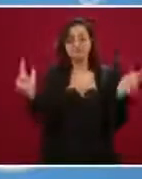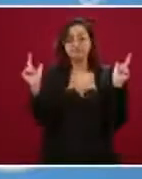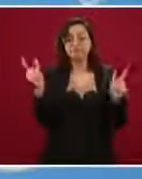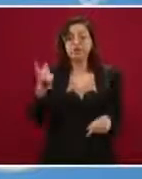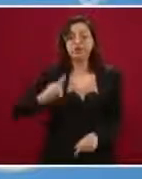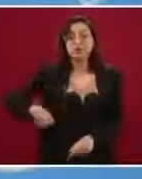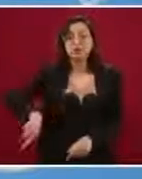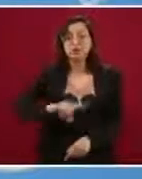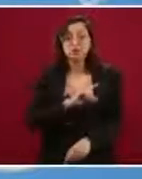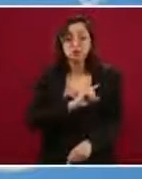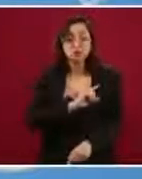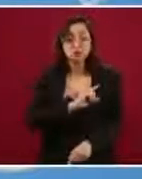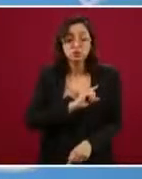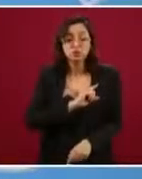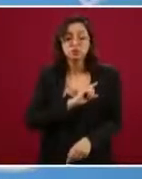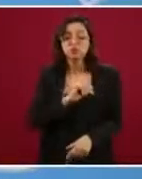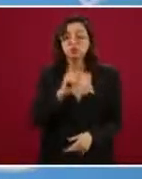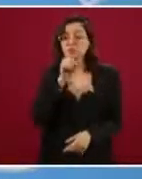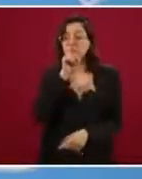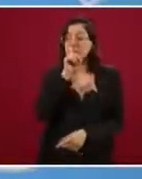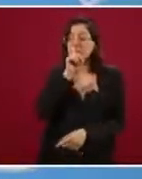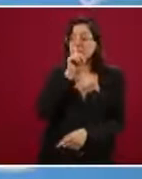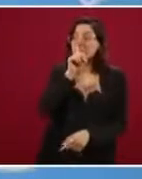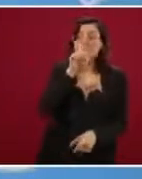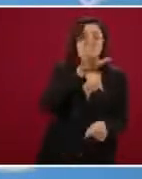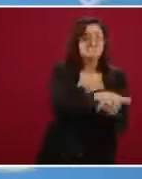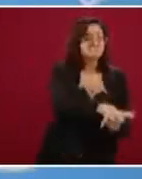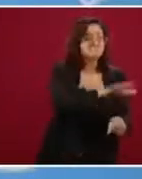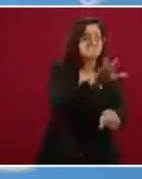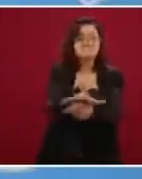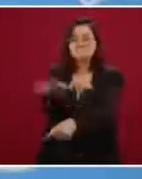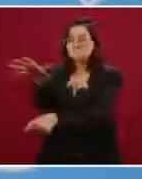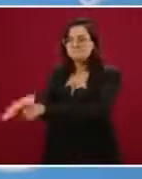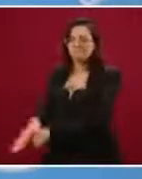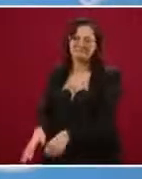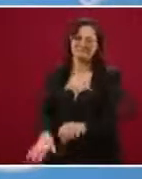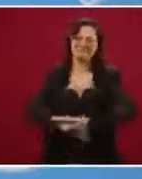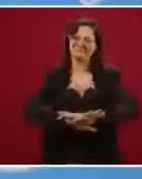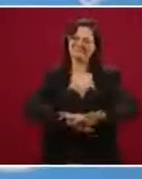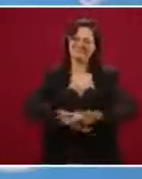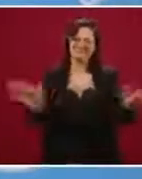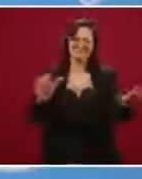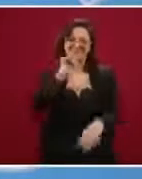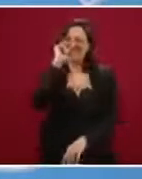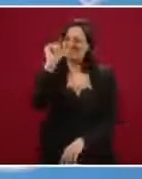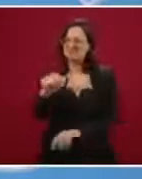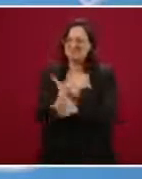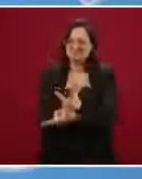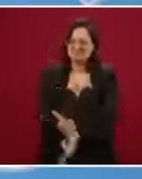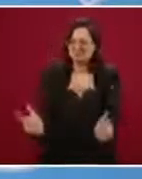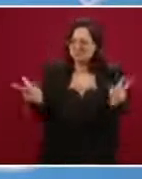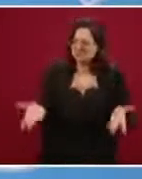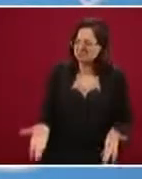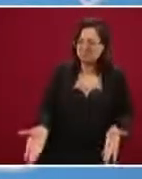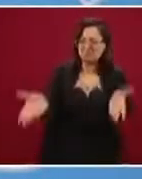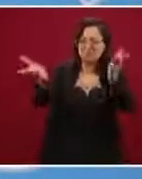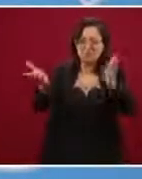manera nosotros a censurar nada. Imagínense que si padecimos